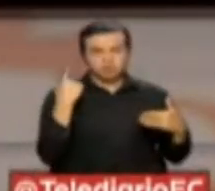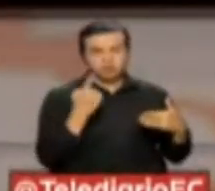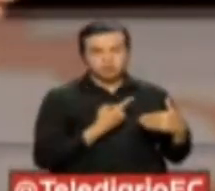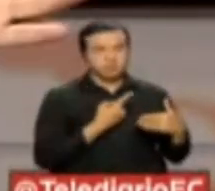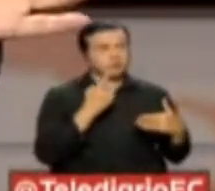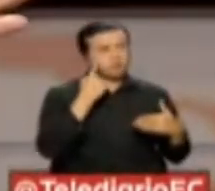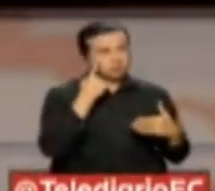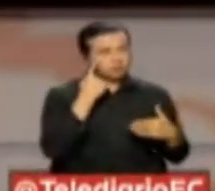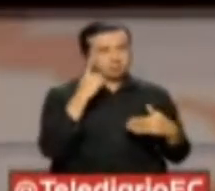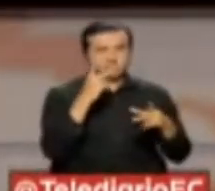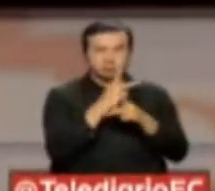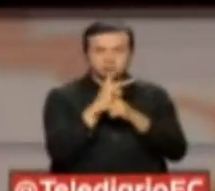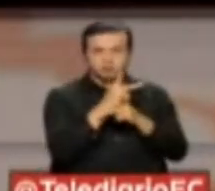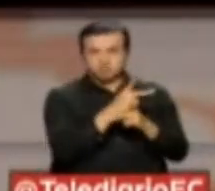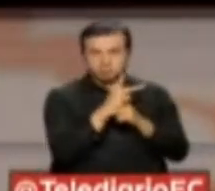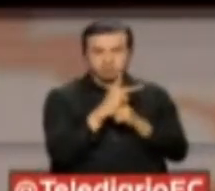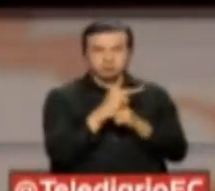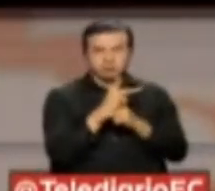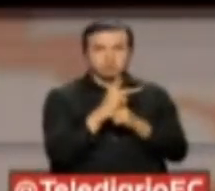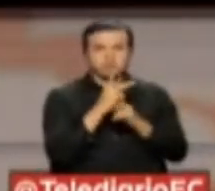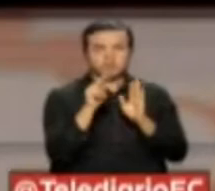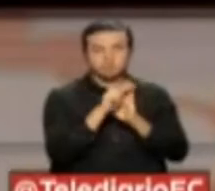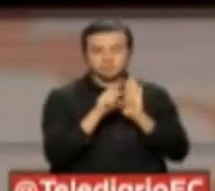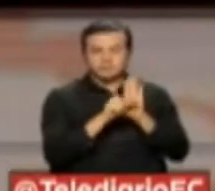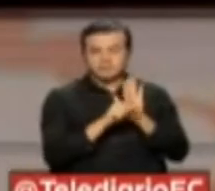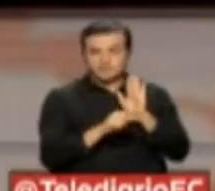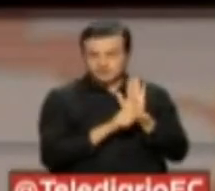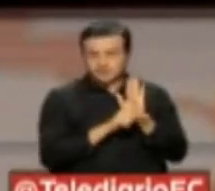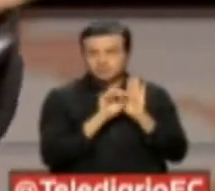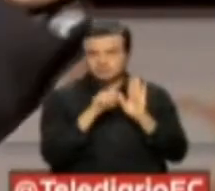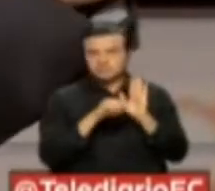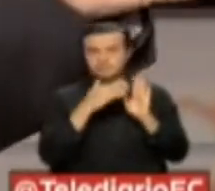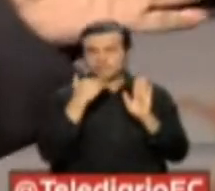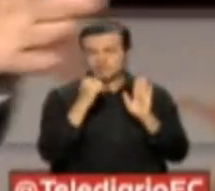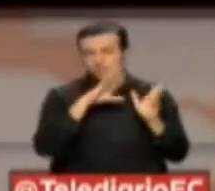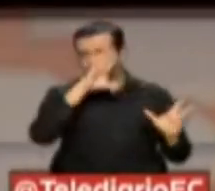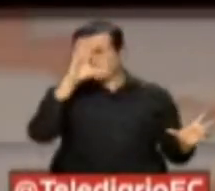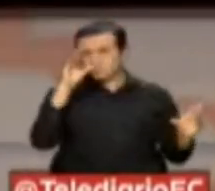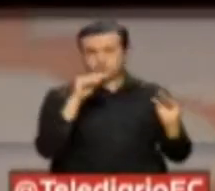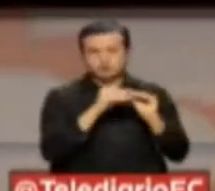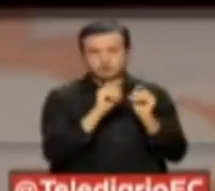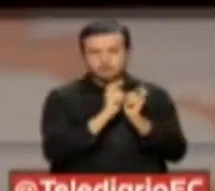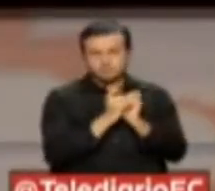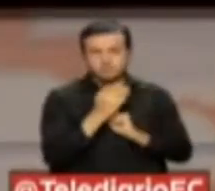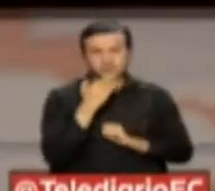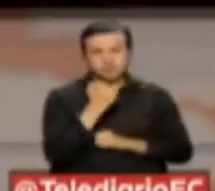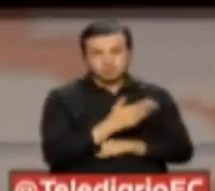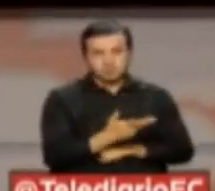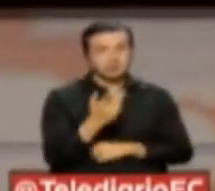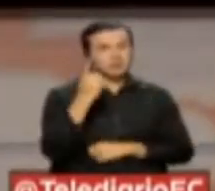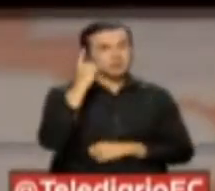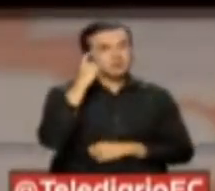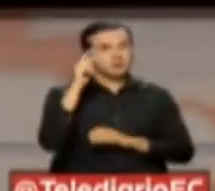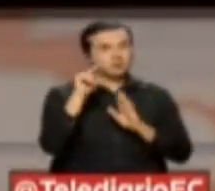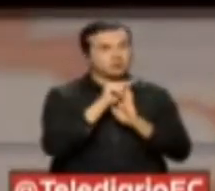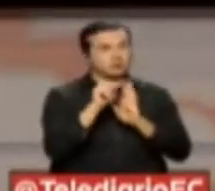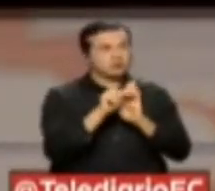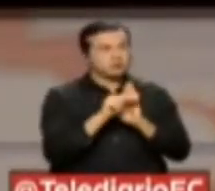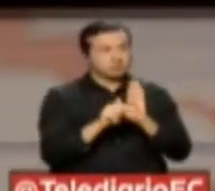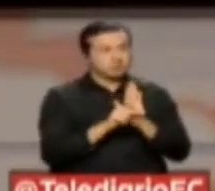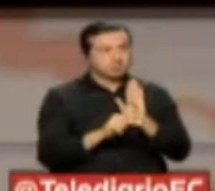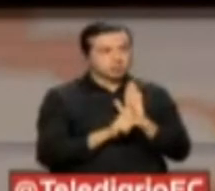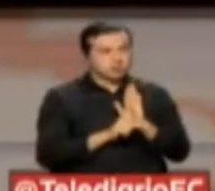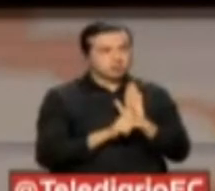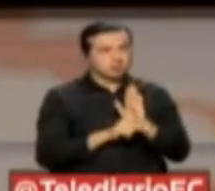presentar me refiero el consejo una normativa que permita mejorar todo el sistema y yo creo que una de las normativas de una de las